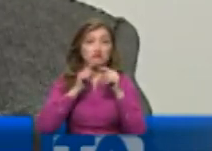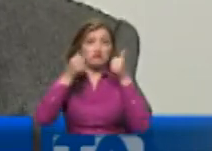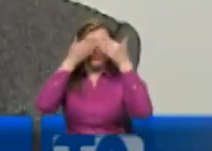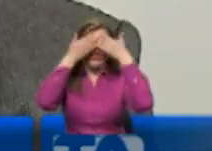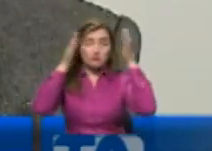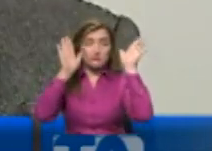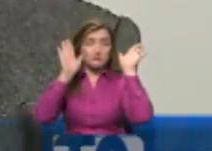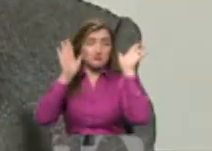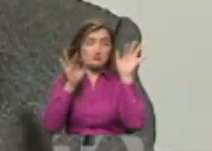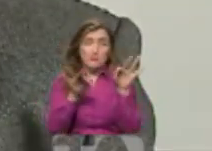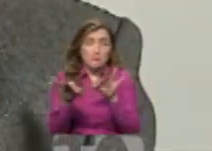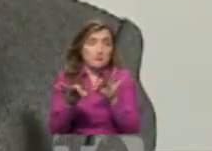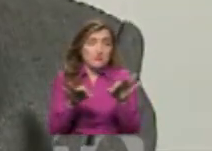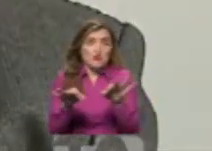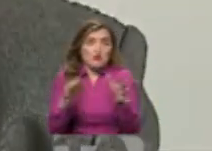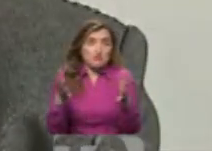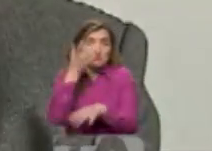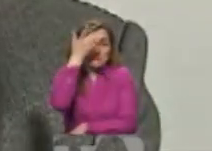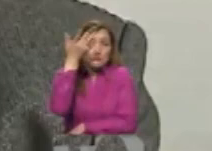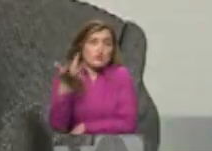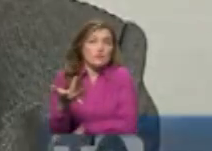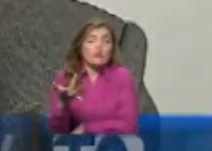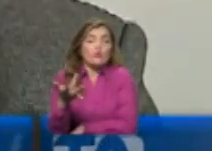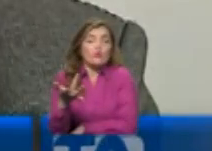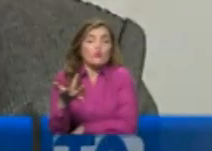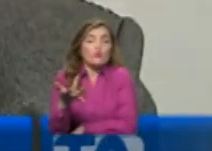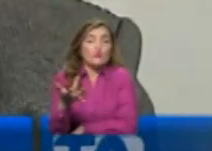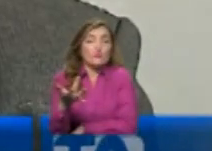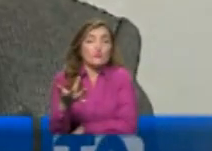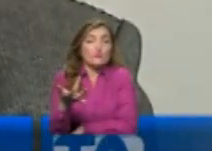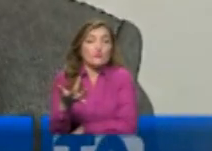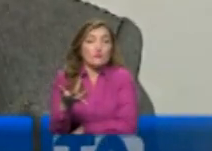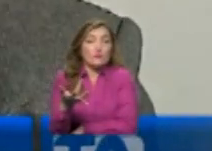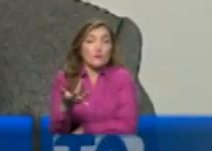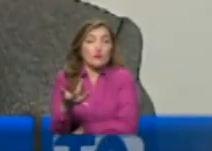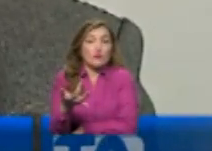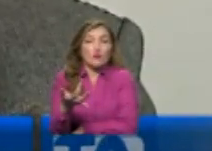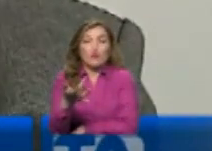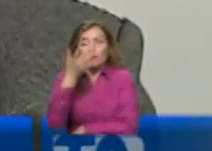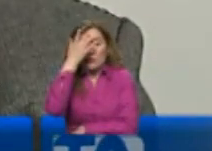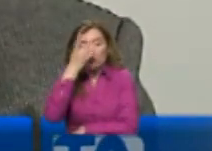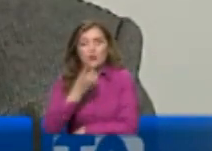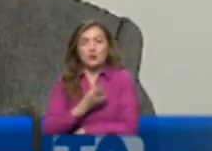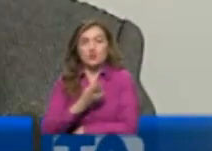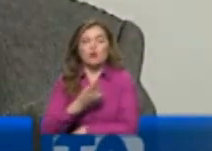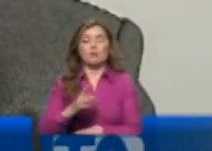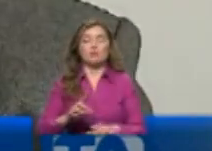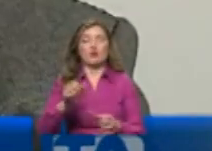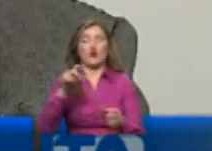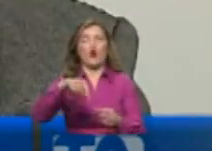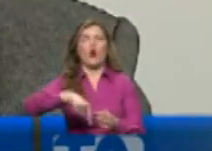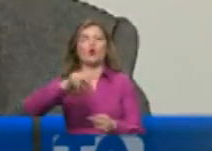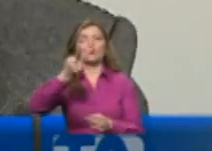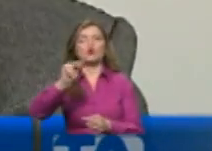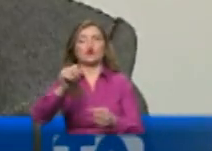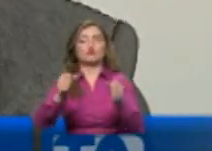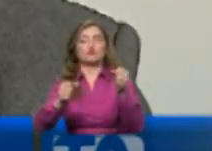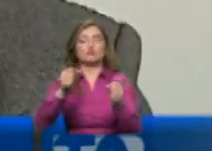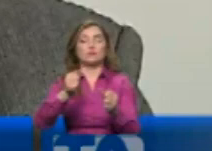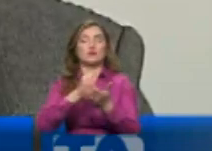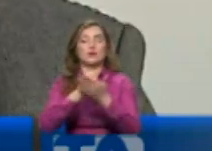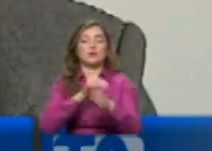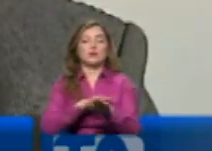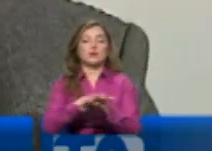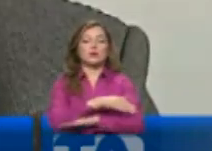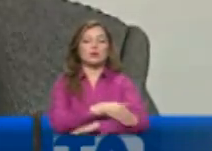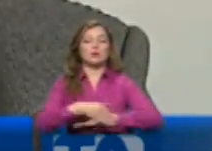abiertos a explicar las razones del porqué de la medida, cuánto esto va a incidir en el beneficio de la ciudad cuando